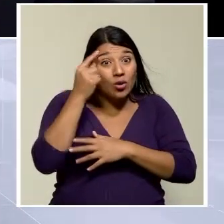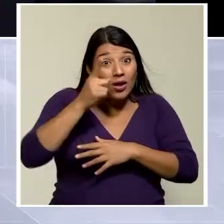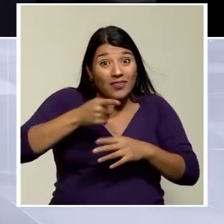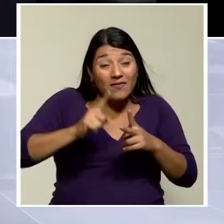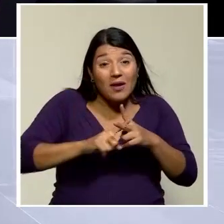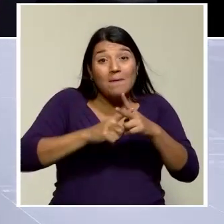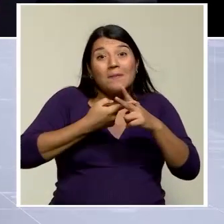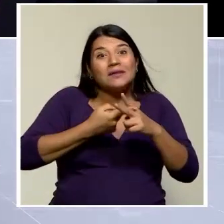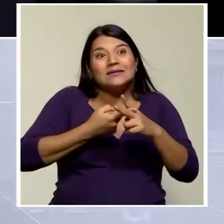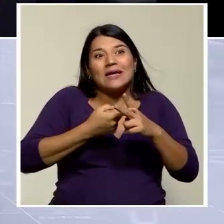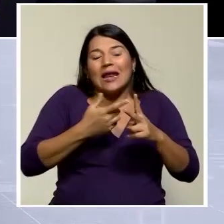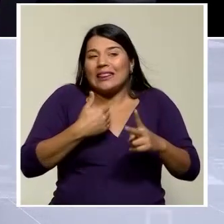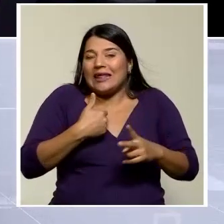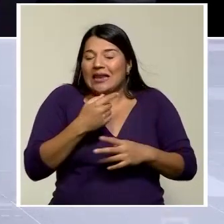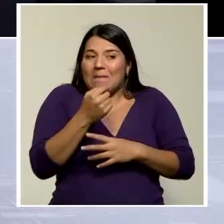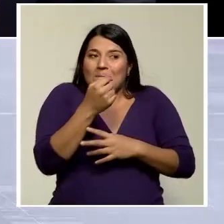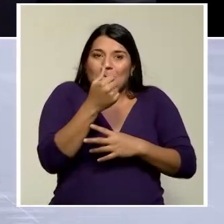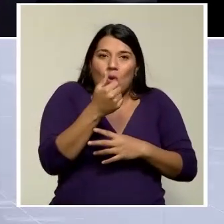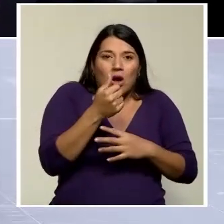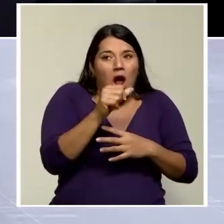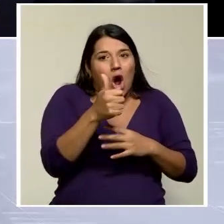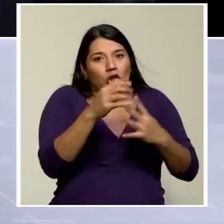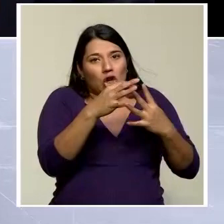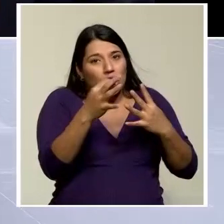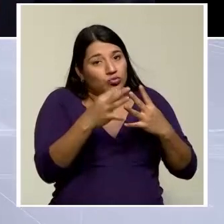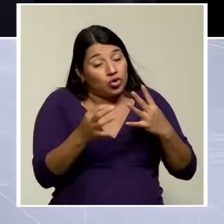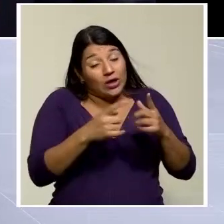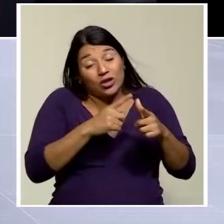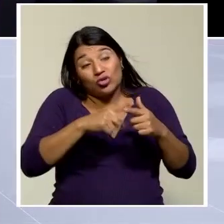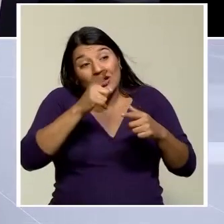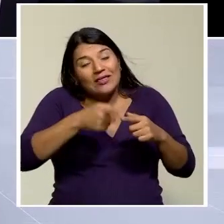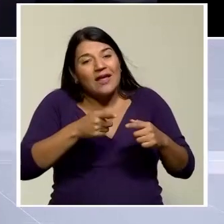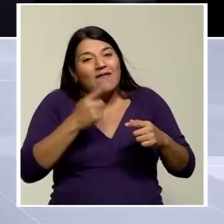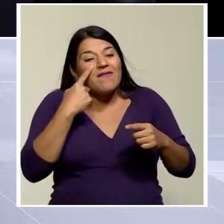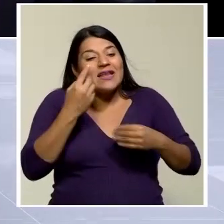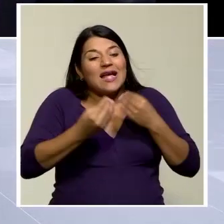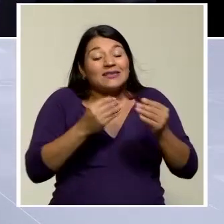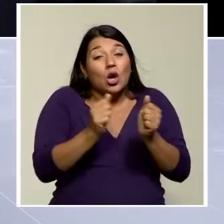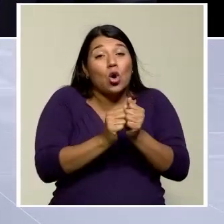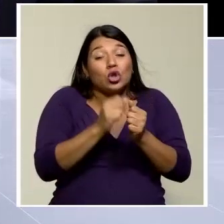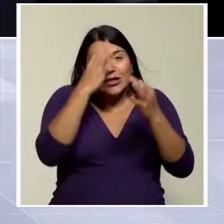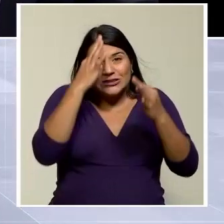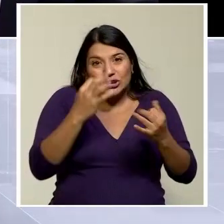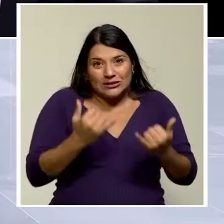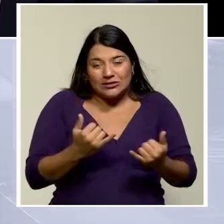un estrecho margen de maniobra y va a tener que jugar con ese margen de maniobra. Aborto.